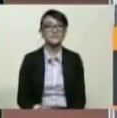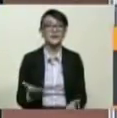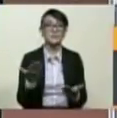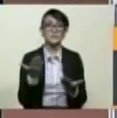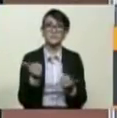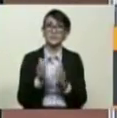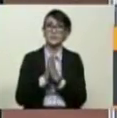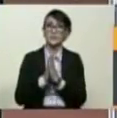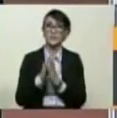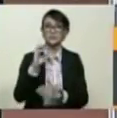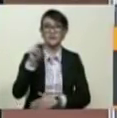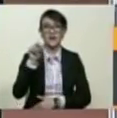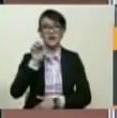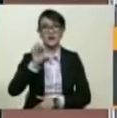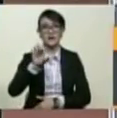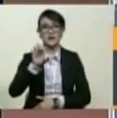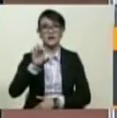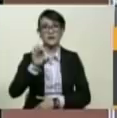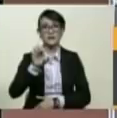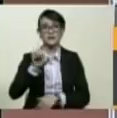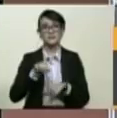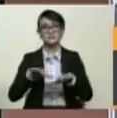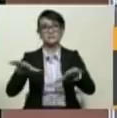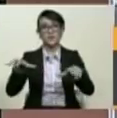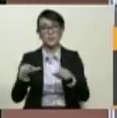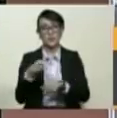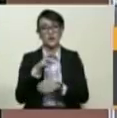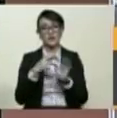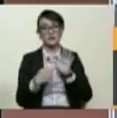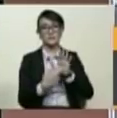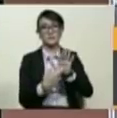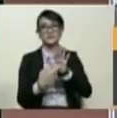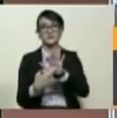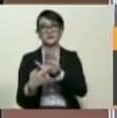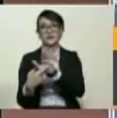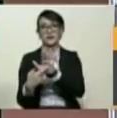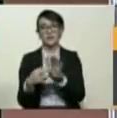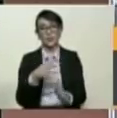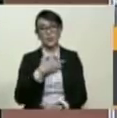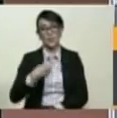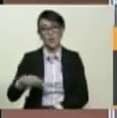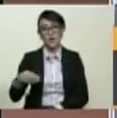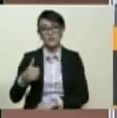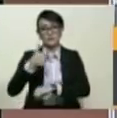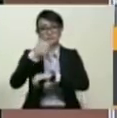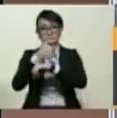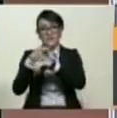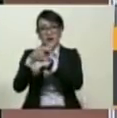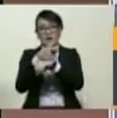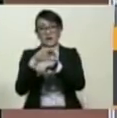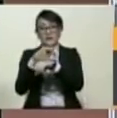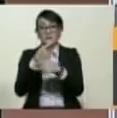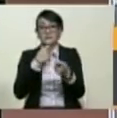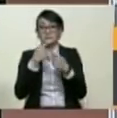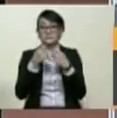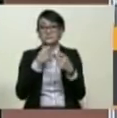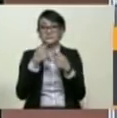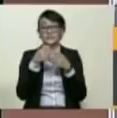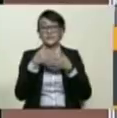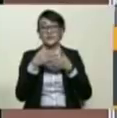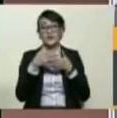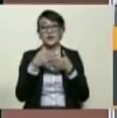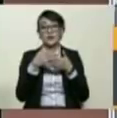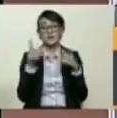Nacional Electoral a que convoque a los representantes y dueños y gerentes de los medios de comunicación